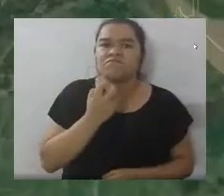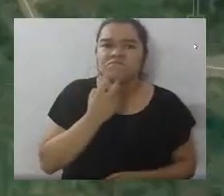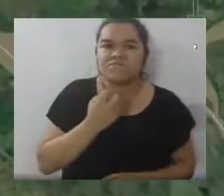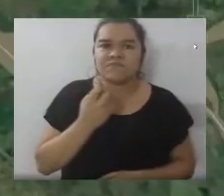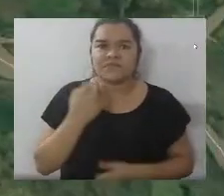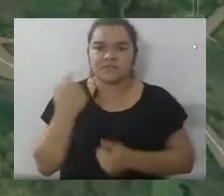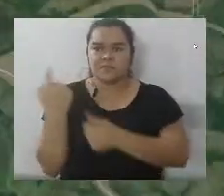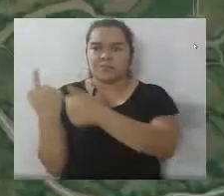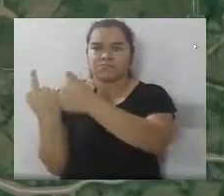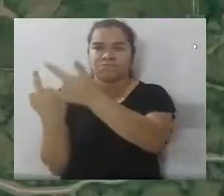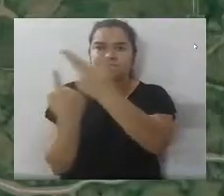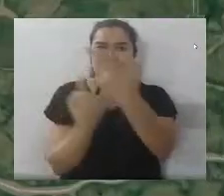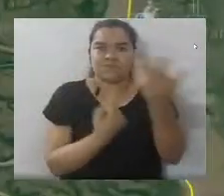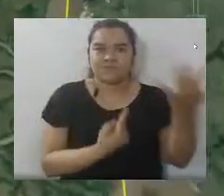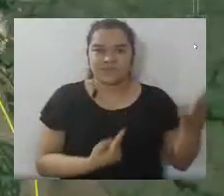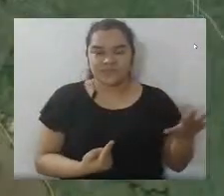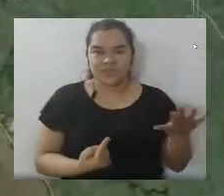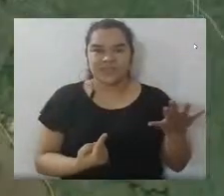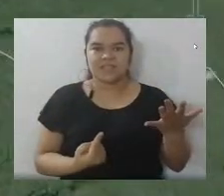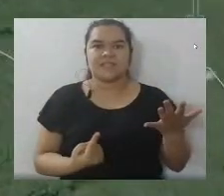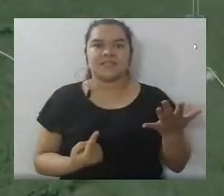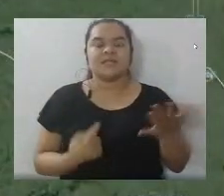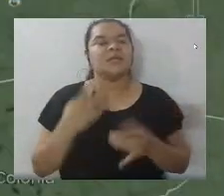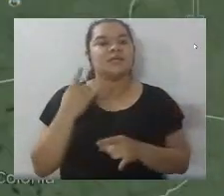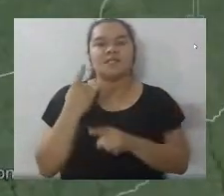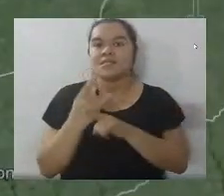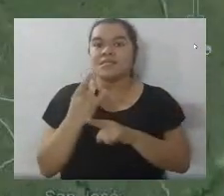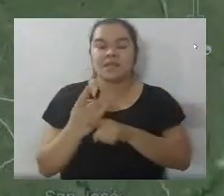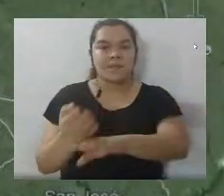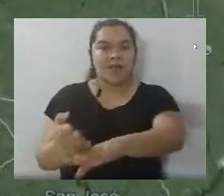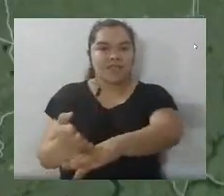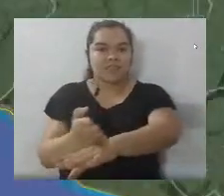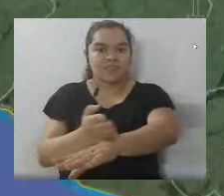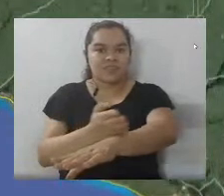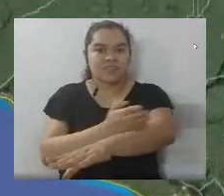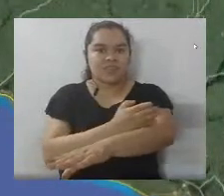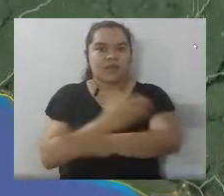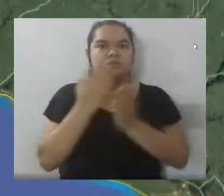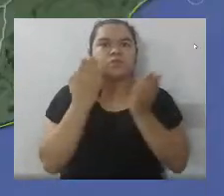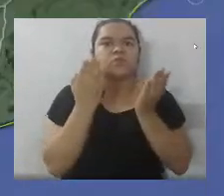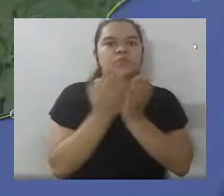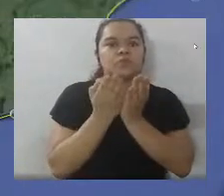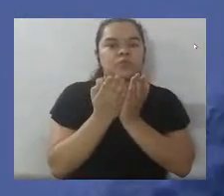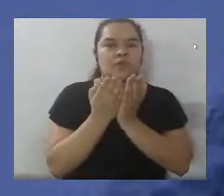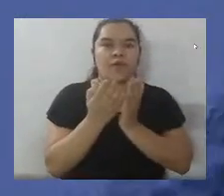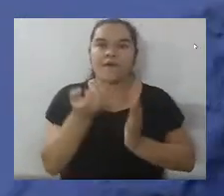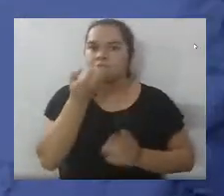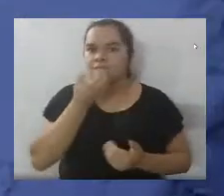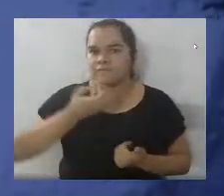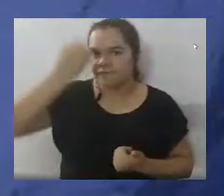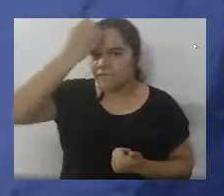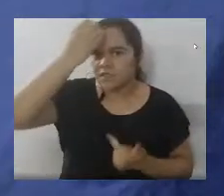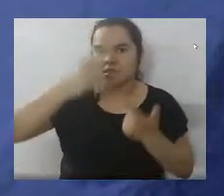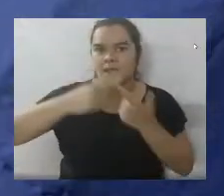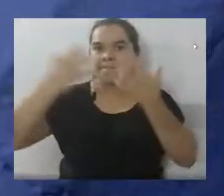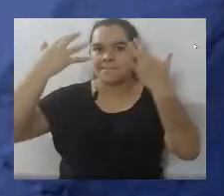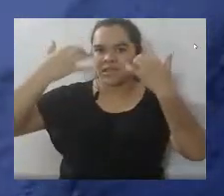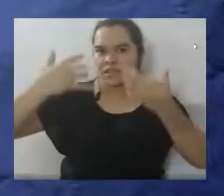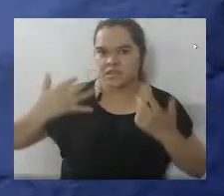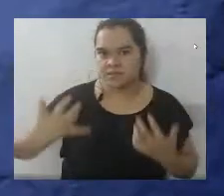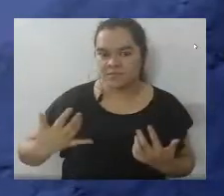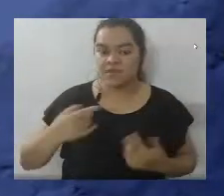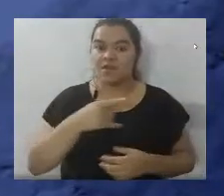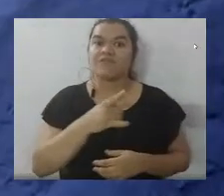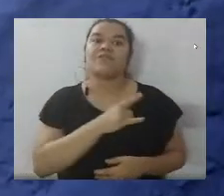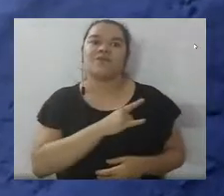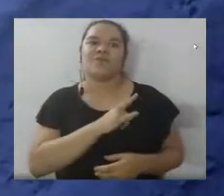tienen una fuerte base, digamos, de formación matemática y física, que le damos en la facultad.